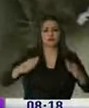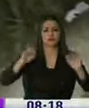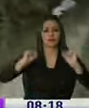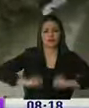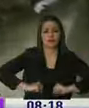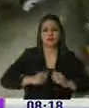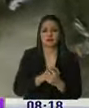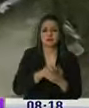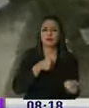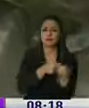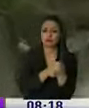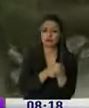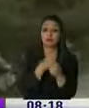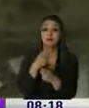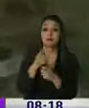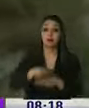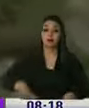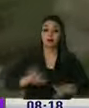bastante apoyo para que